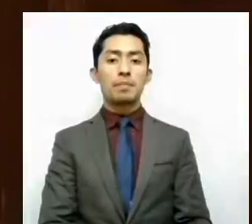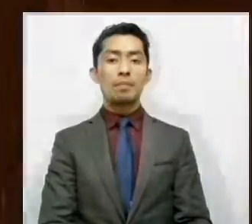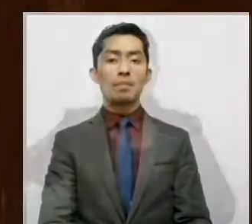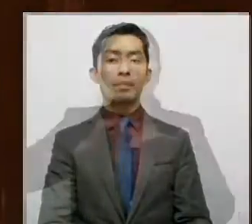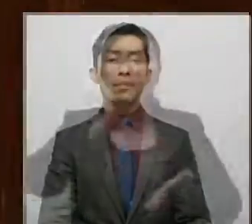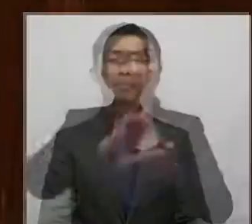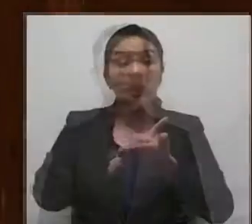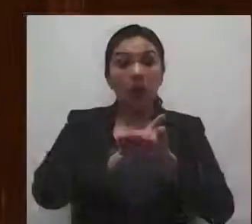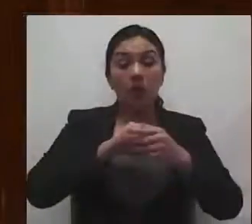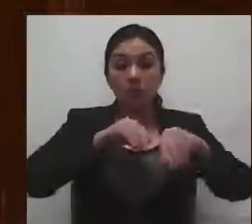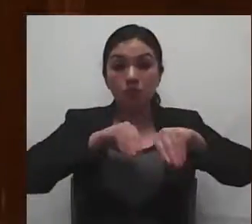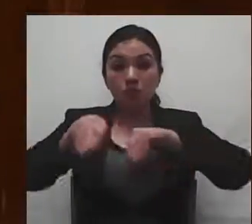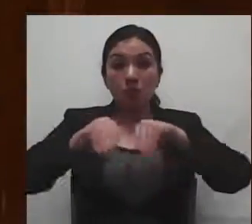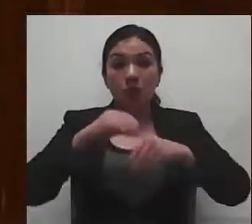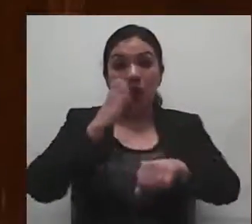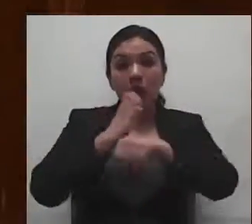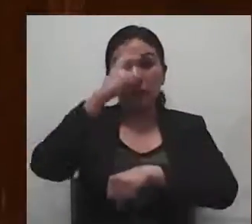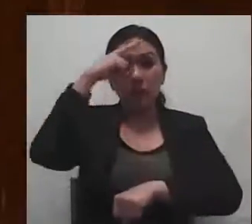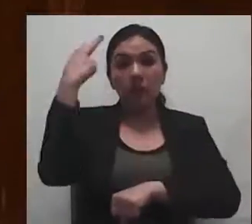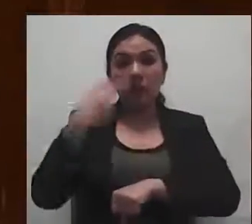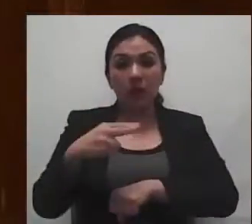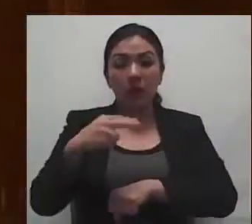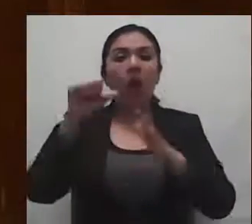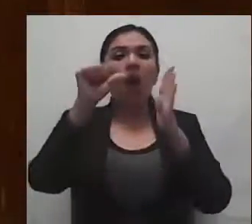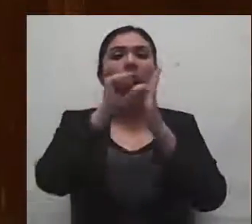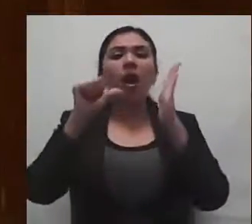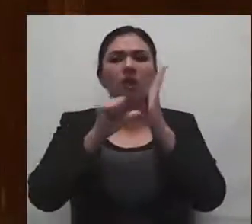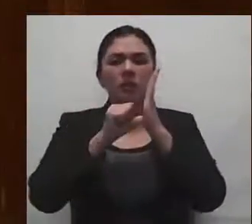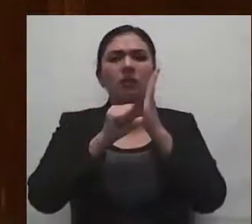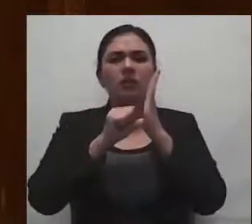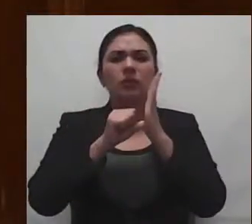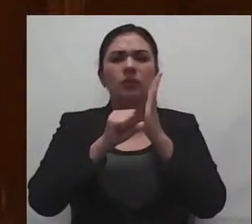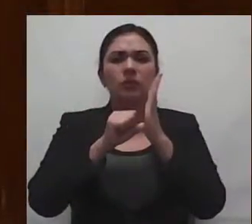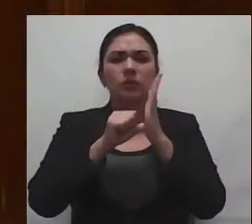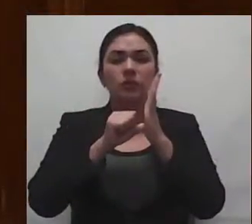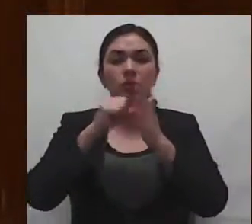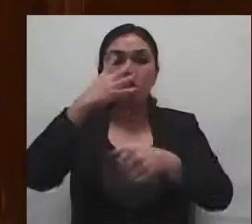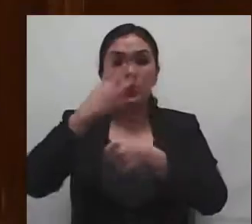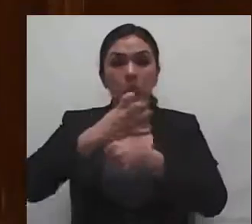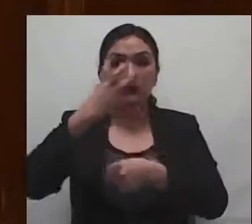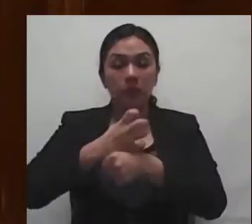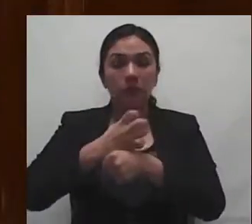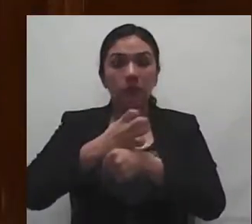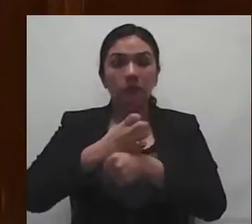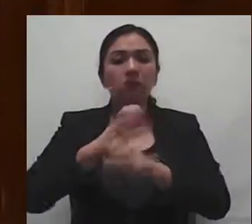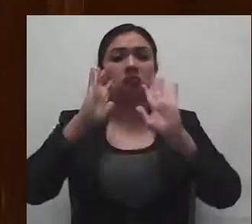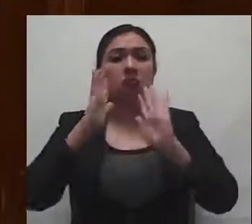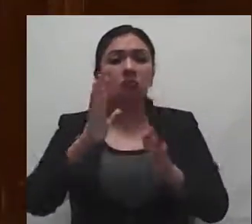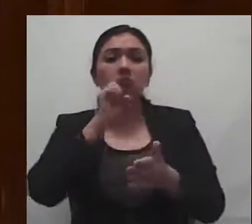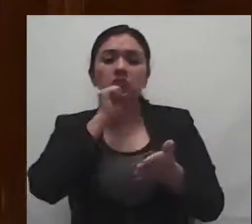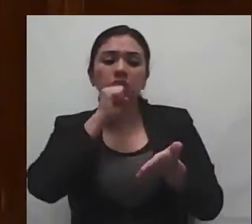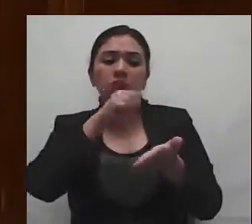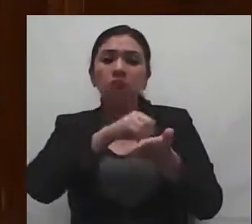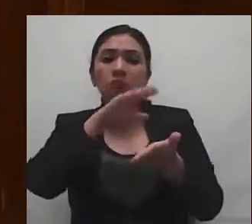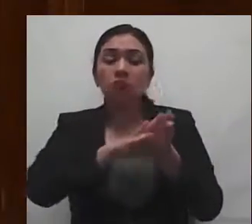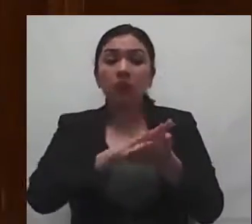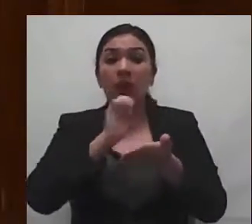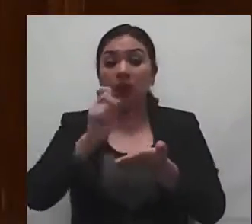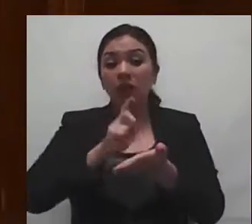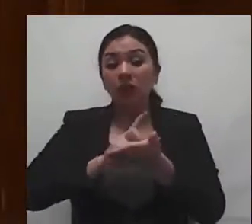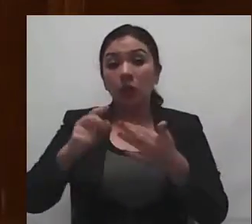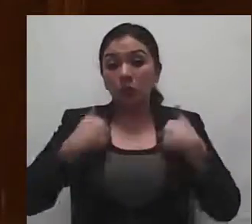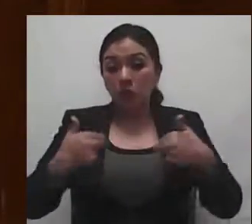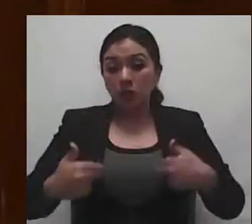del Estado de México, en su artículo 4, señala que el derecho humano de